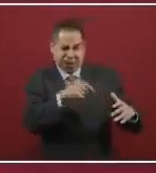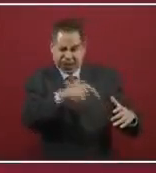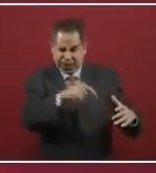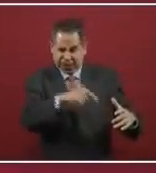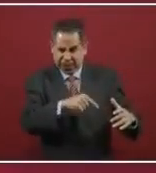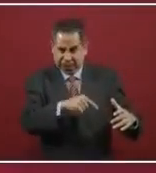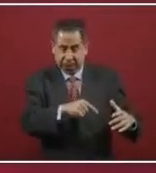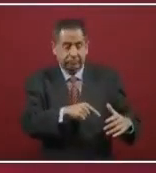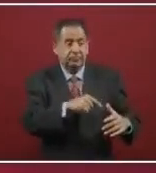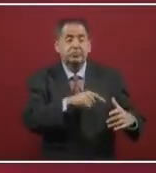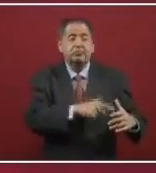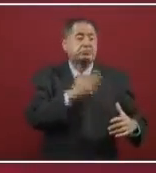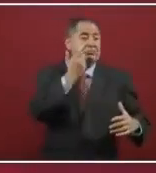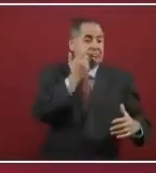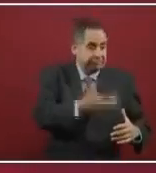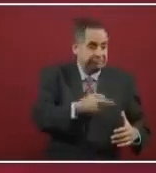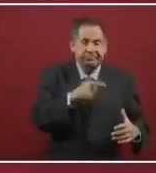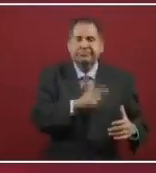quisieran